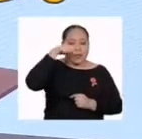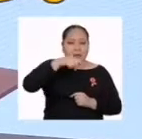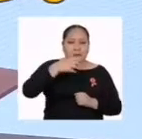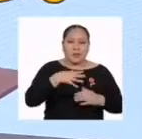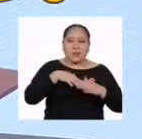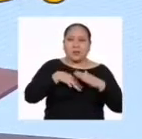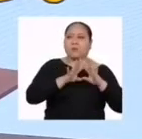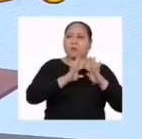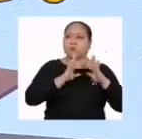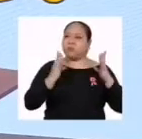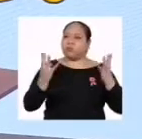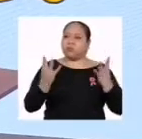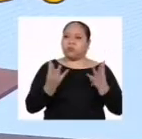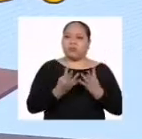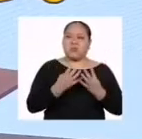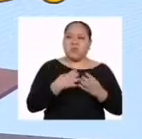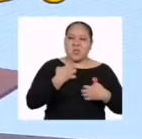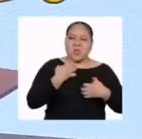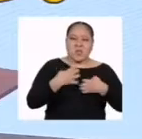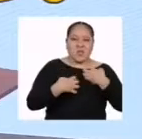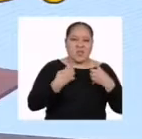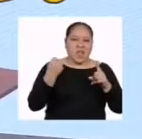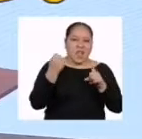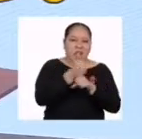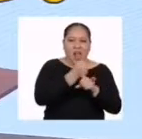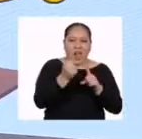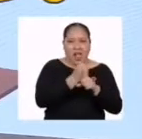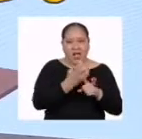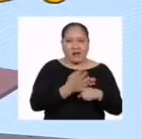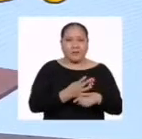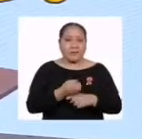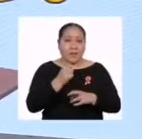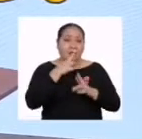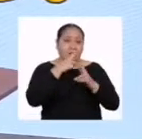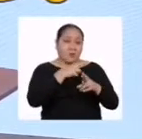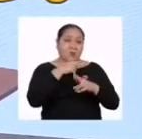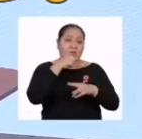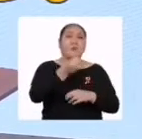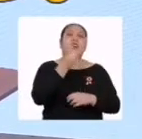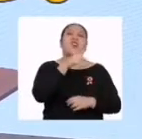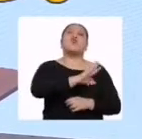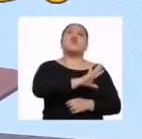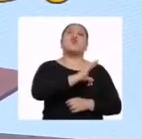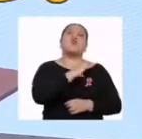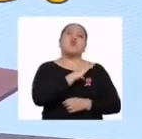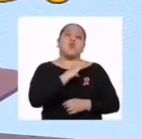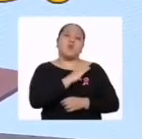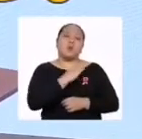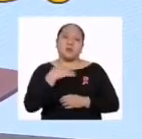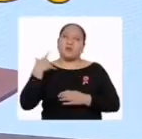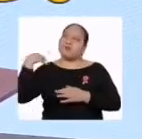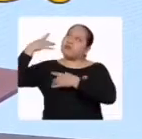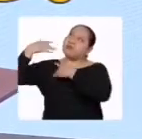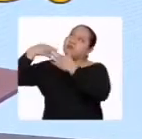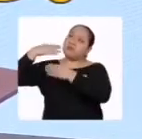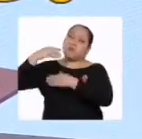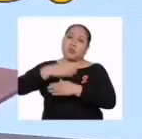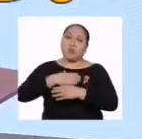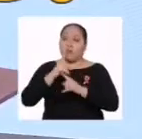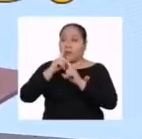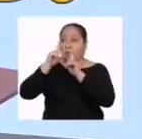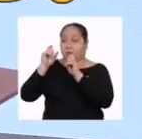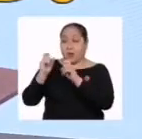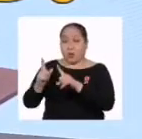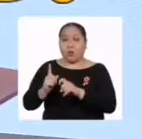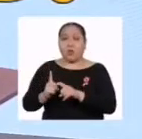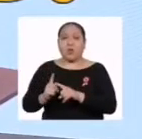desfogue. Para responder a la pregunta sobre el comportamiento de los hinchas a lo largo de los años, yo pregunté al bisabuelo de un primo, que